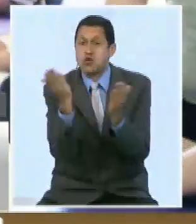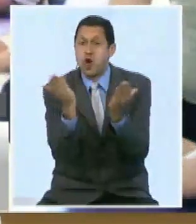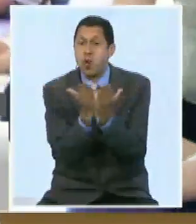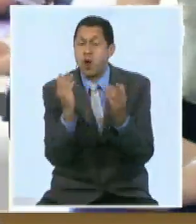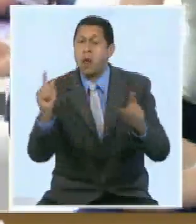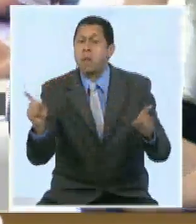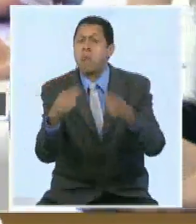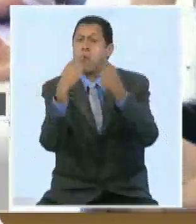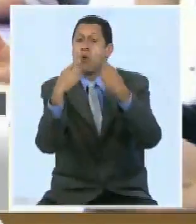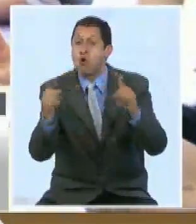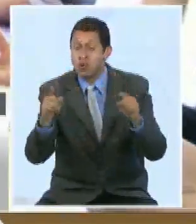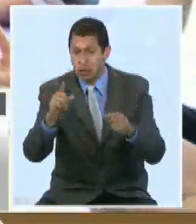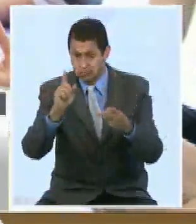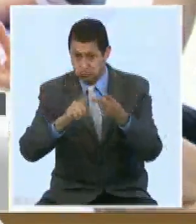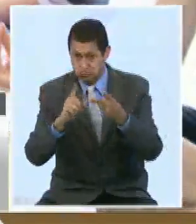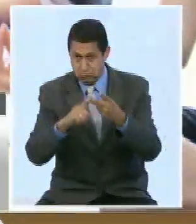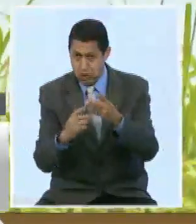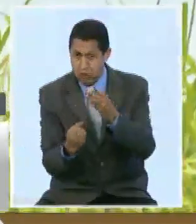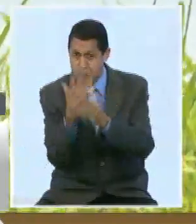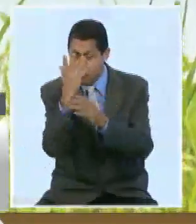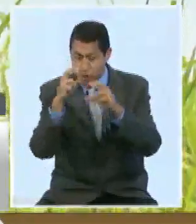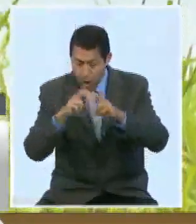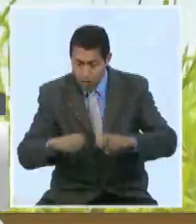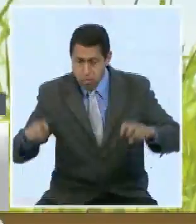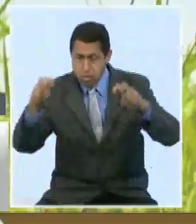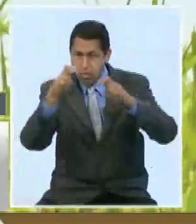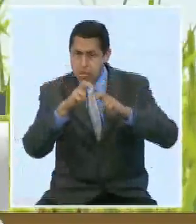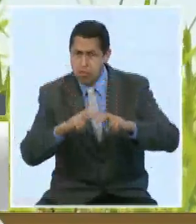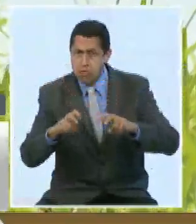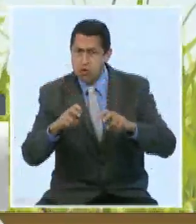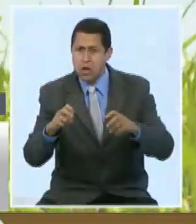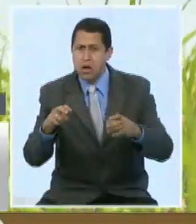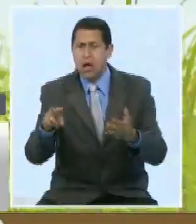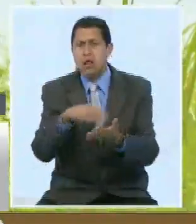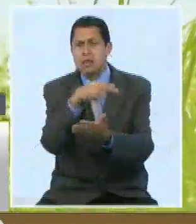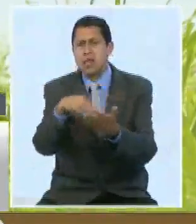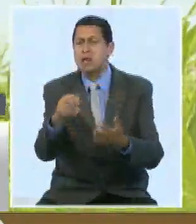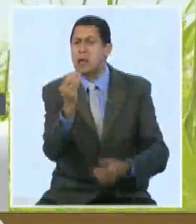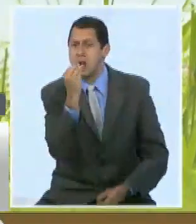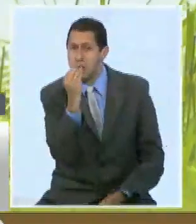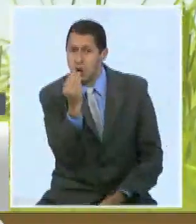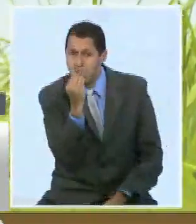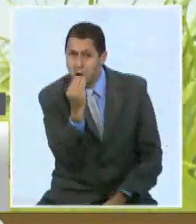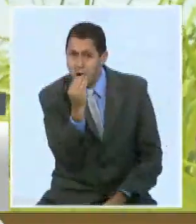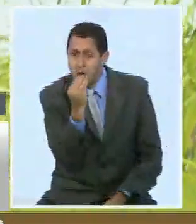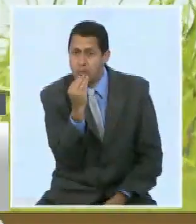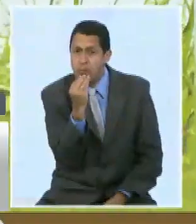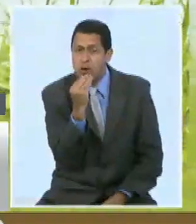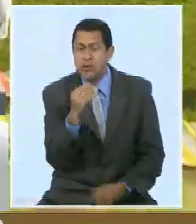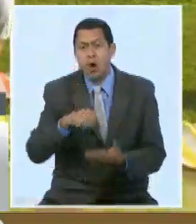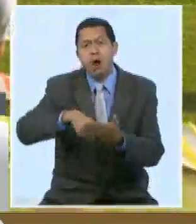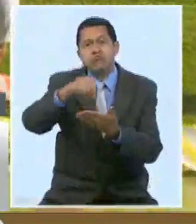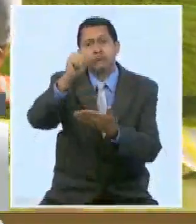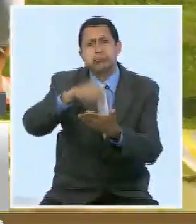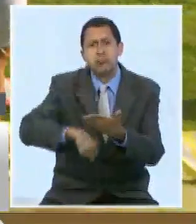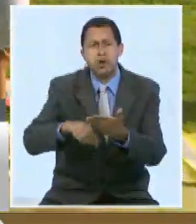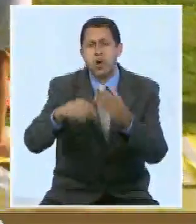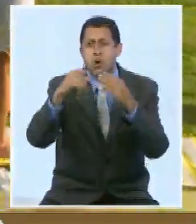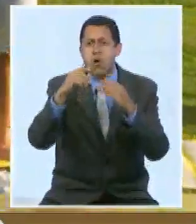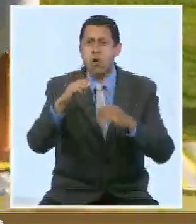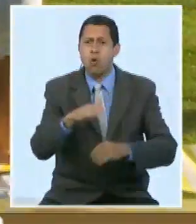música así como la creación de estudios relacionados con la danza y la gastronomía por medio de convenios con la universidad